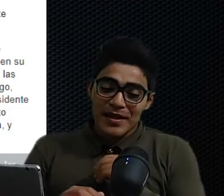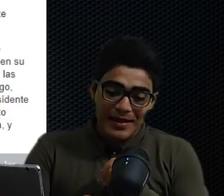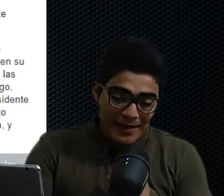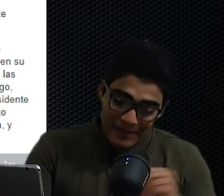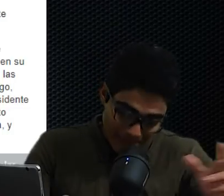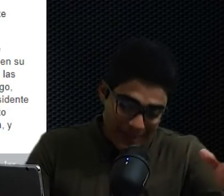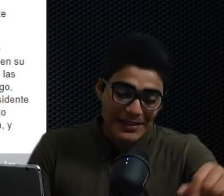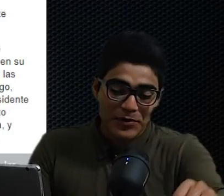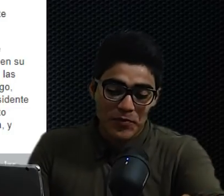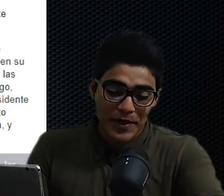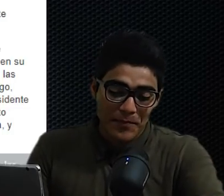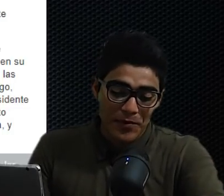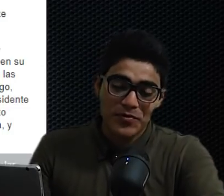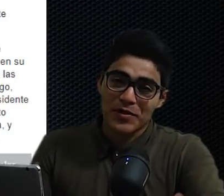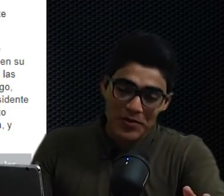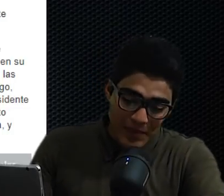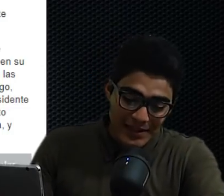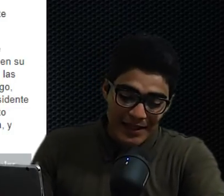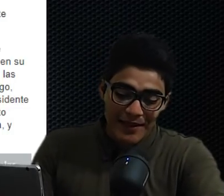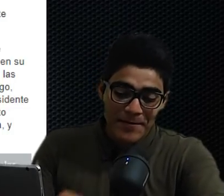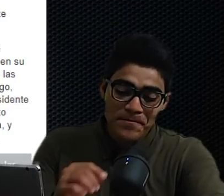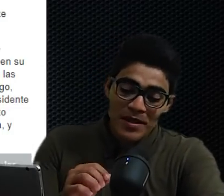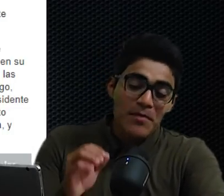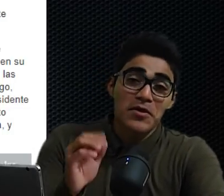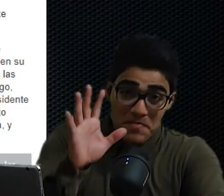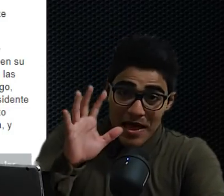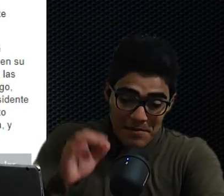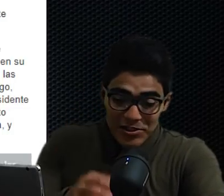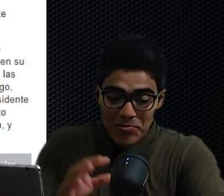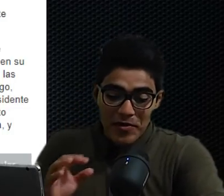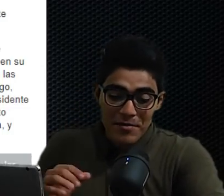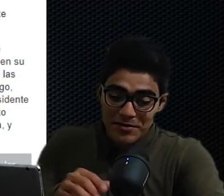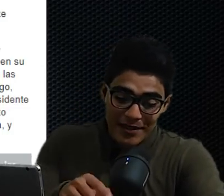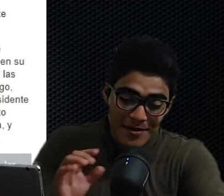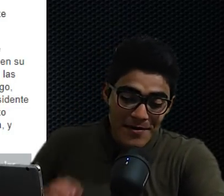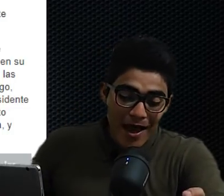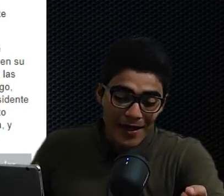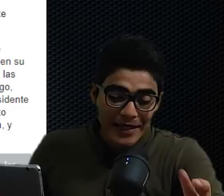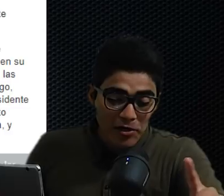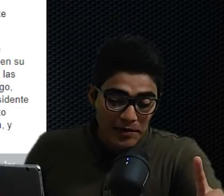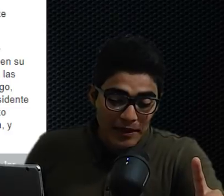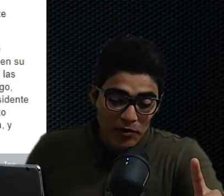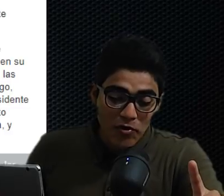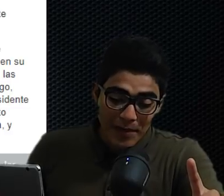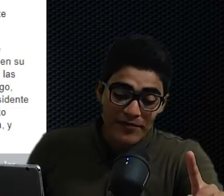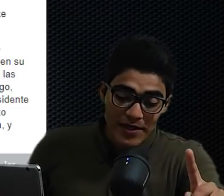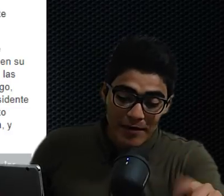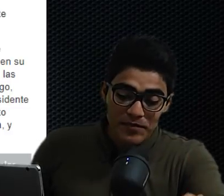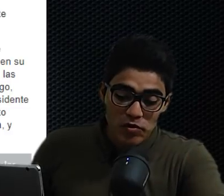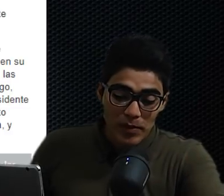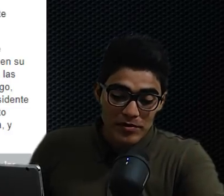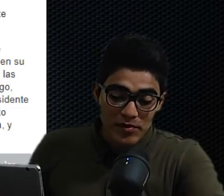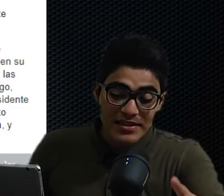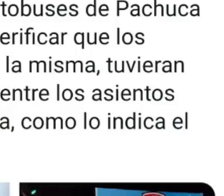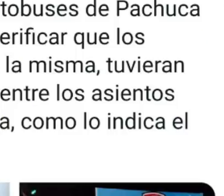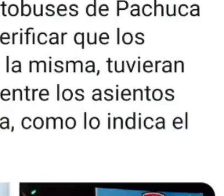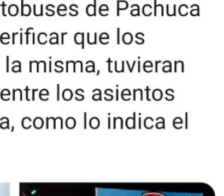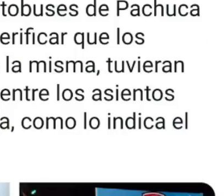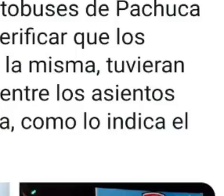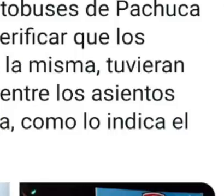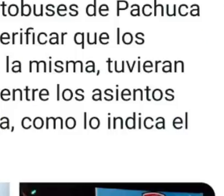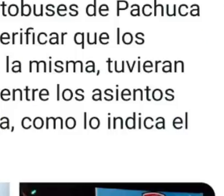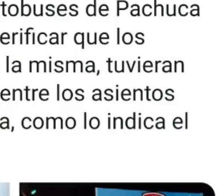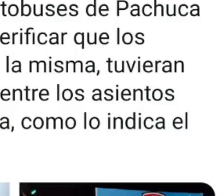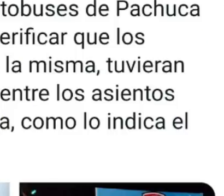trabajador, que se recupere pronto, que no pasa nada. Y nada más, como veamos aquí, ayer el gobernador Omar Fayad supervisó la